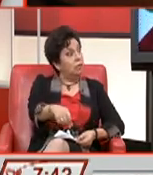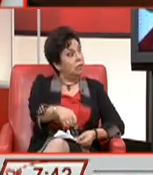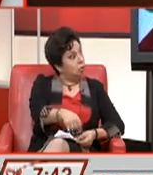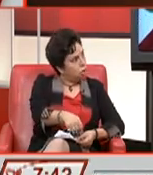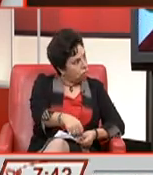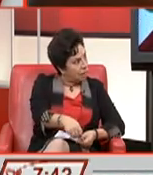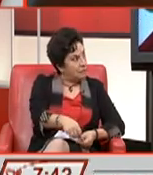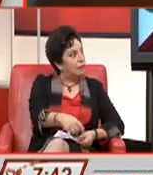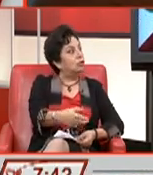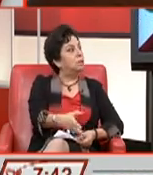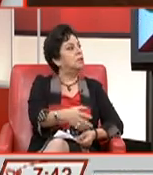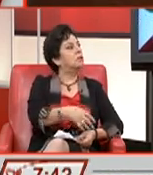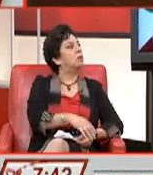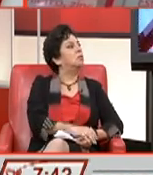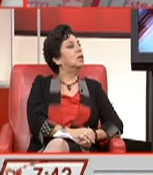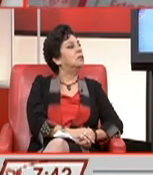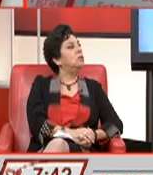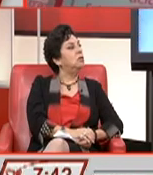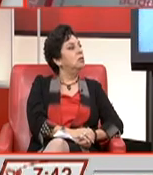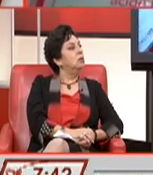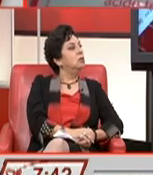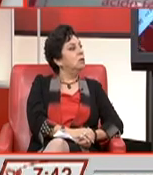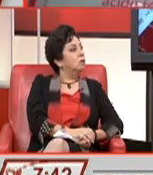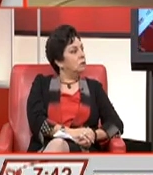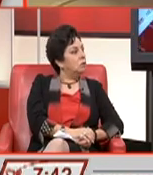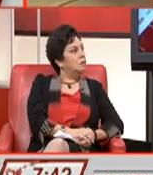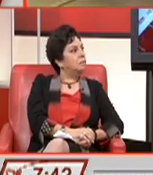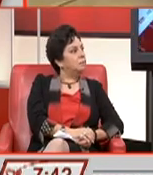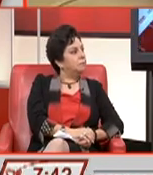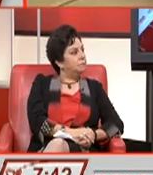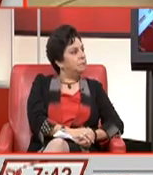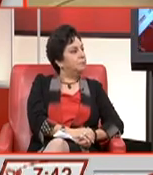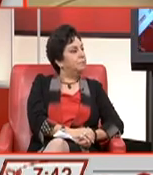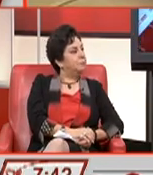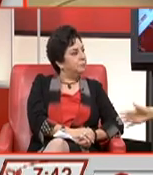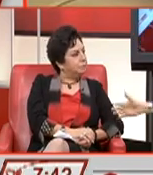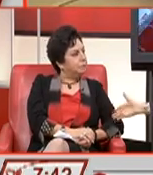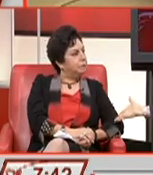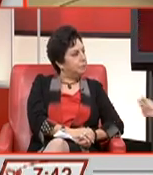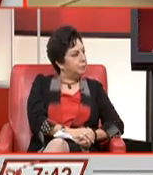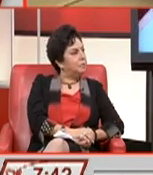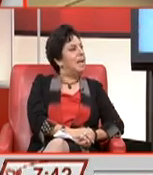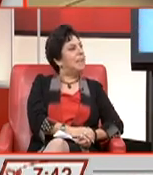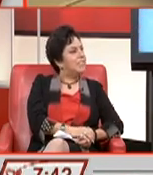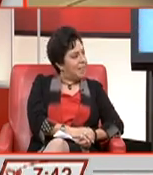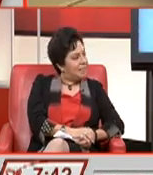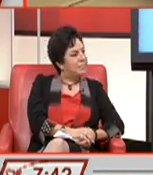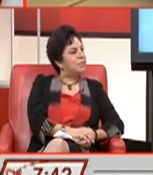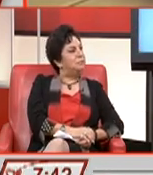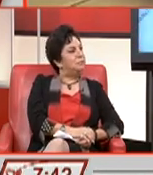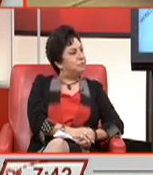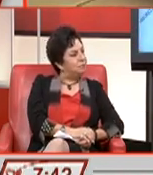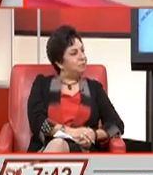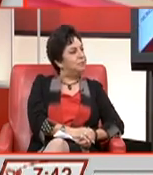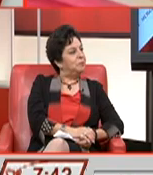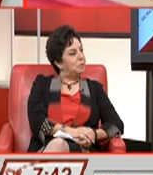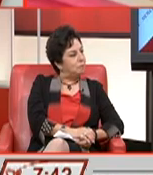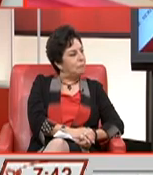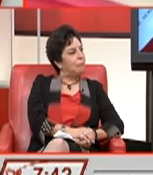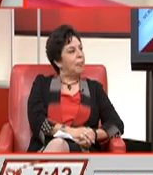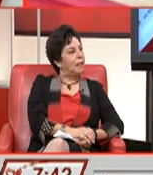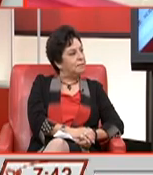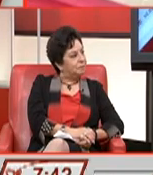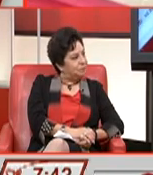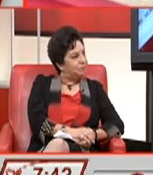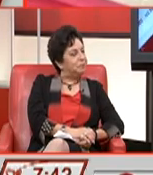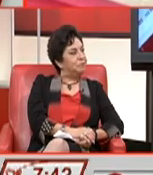nosotros y nosotras en los medios de comunicación. Por supuesto, que es la parte fundamental de llevar el mensaje. Así Porque es. yo te puedo adornar una